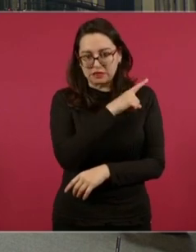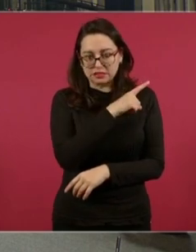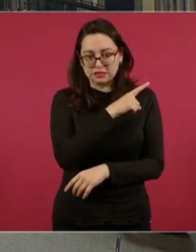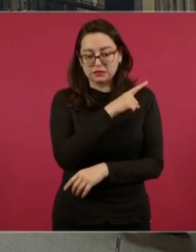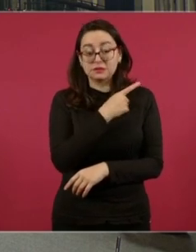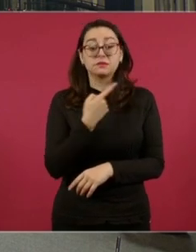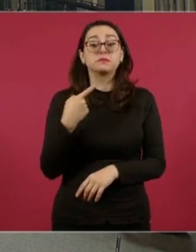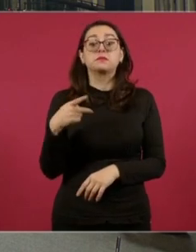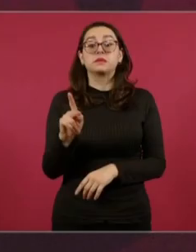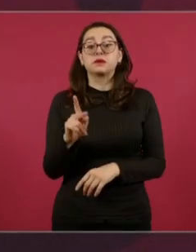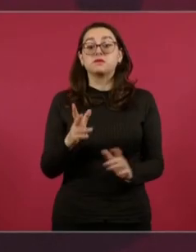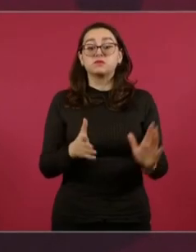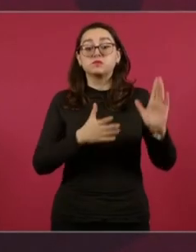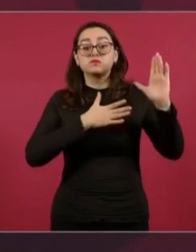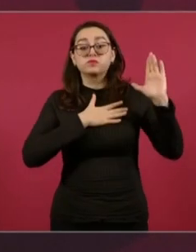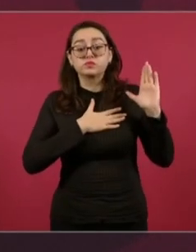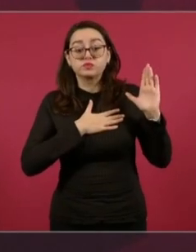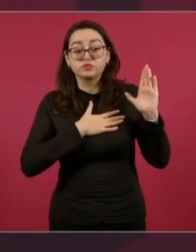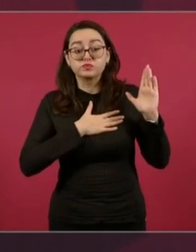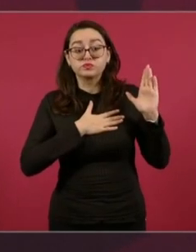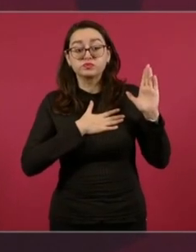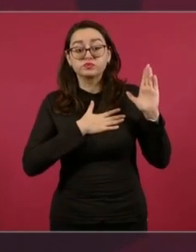dejar funcionando